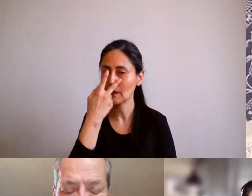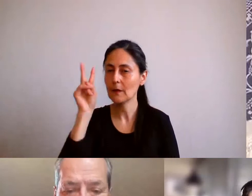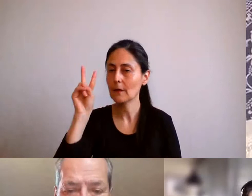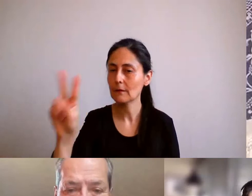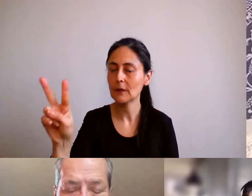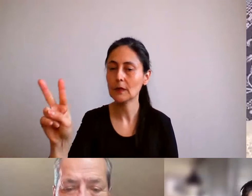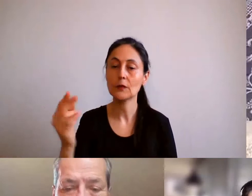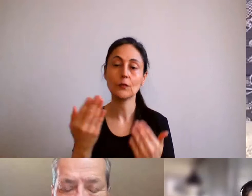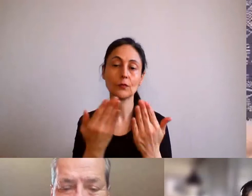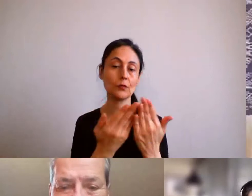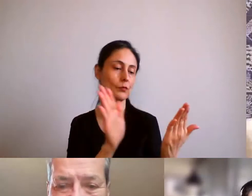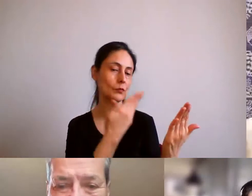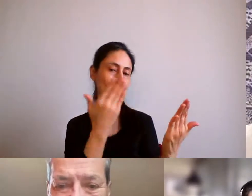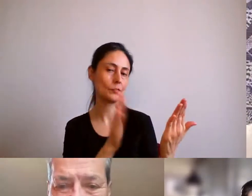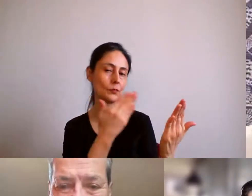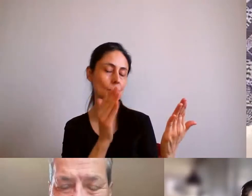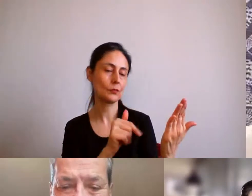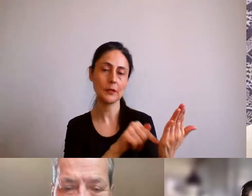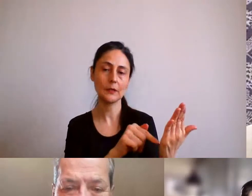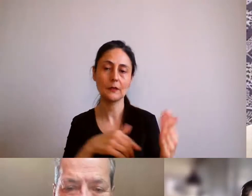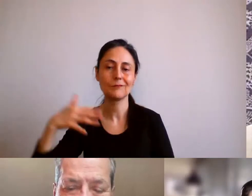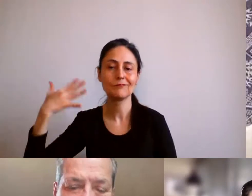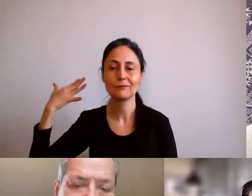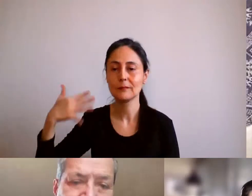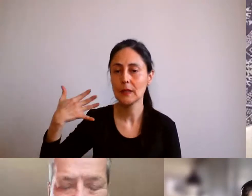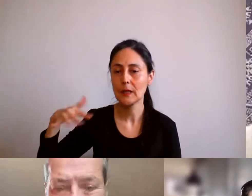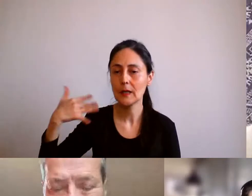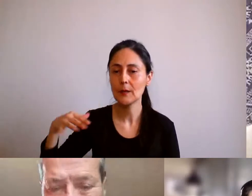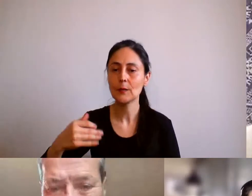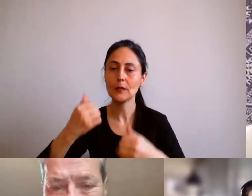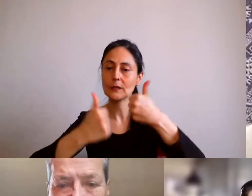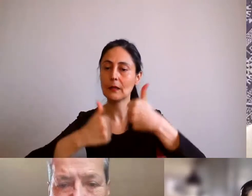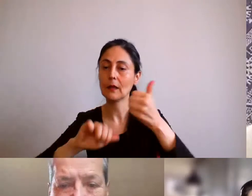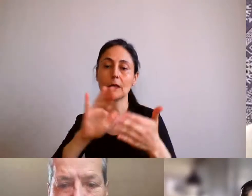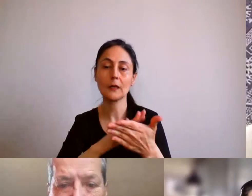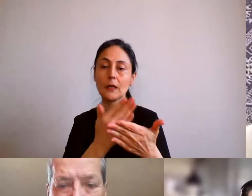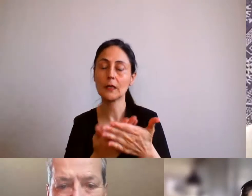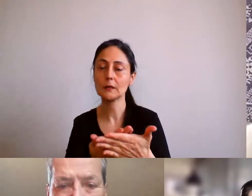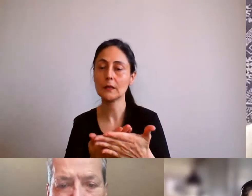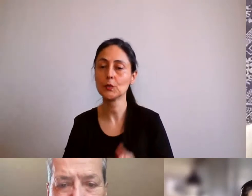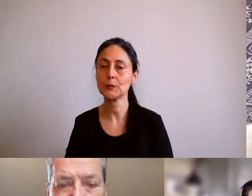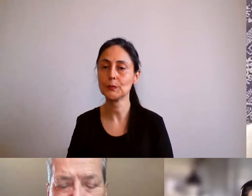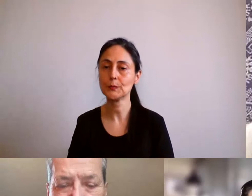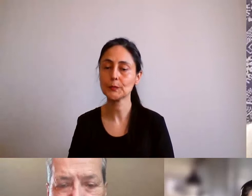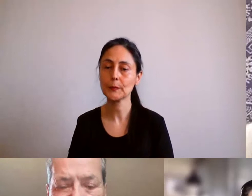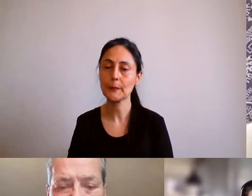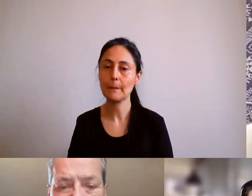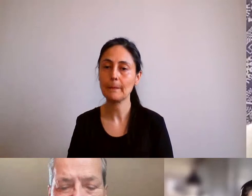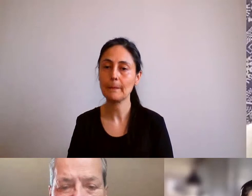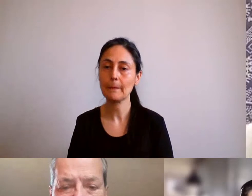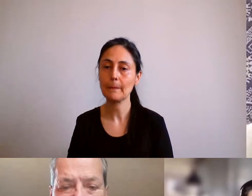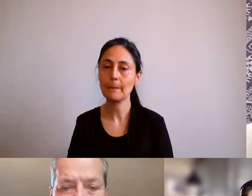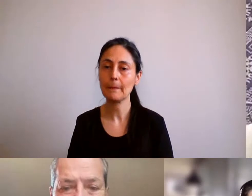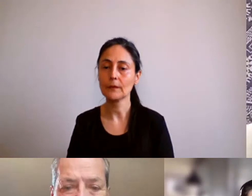etc. La importancia de las carreras de la salud, de todas las carreras de la salud,